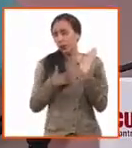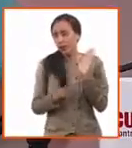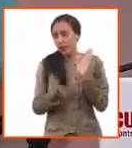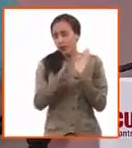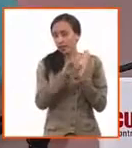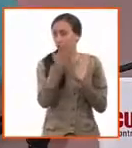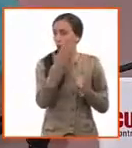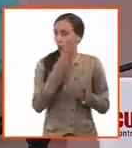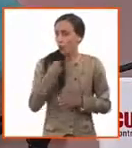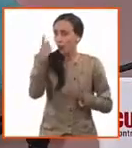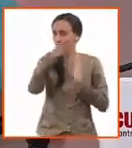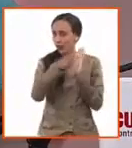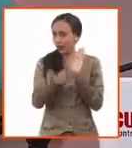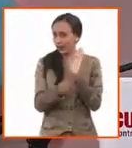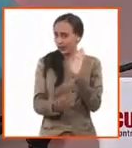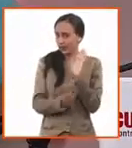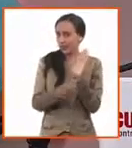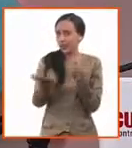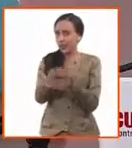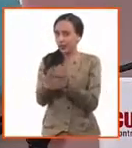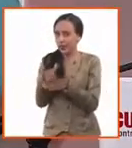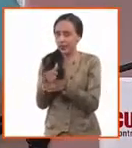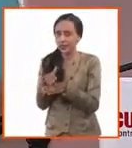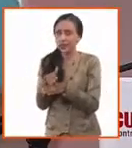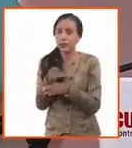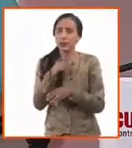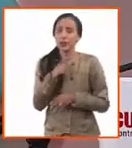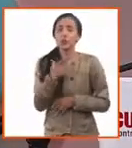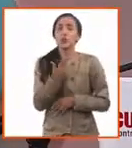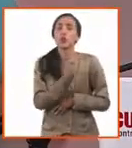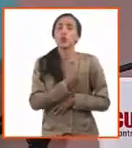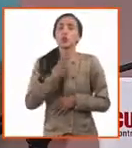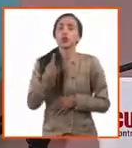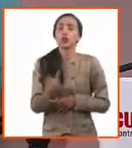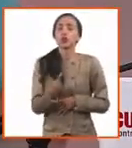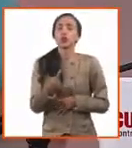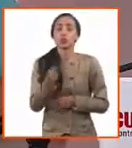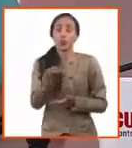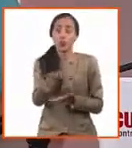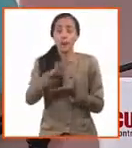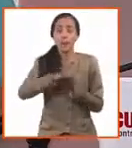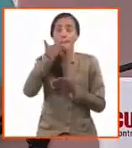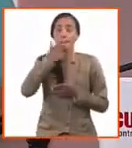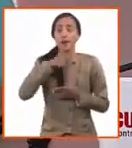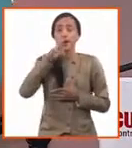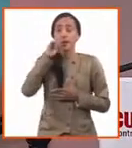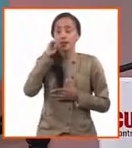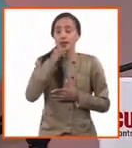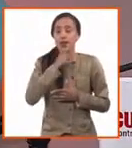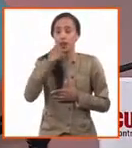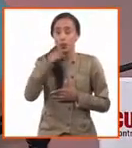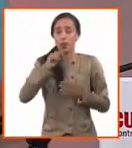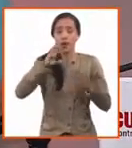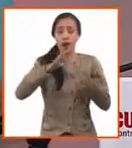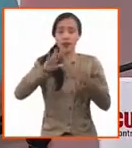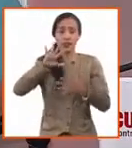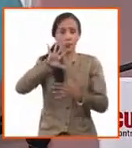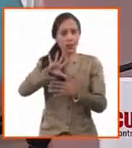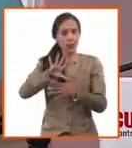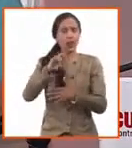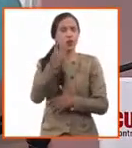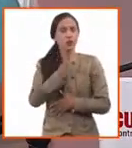particularidades de las juventudes hemos tenido la oportunidad en el marinello en casa de las américas en otras oportunidades de escuchar